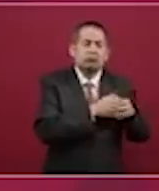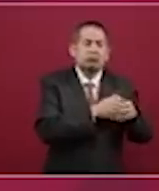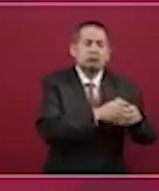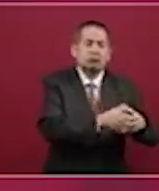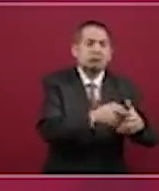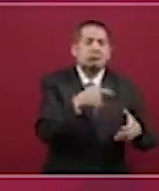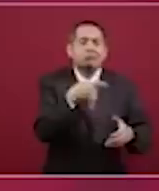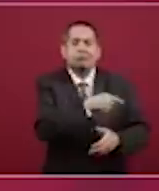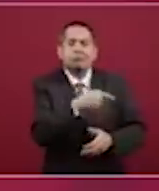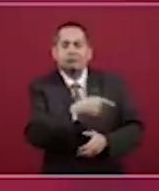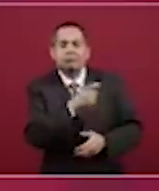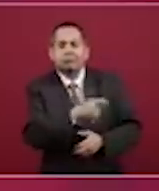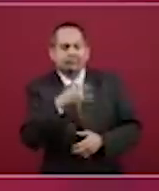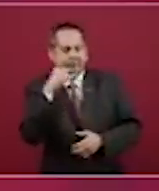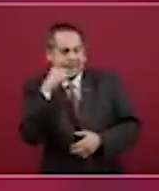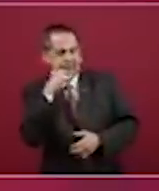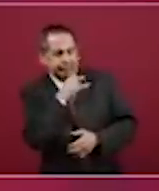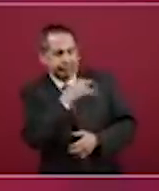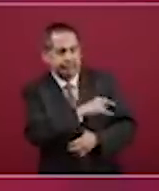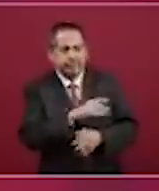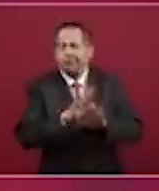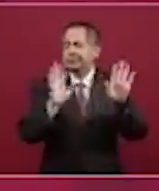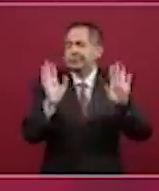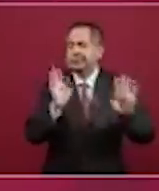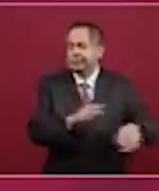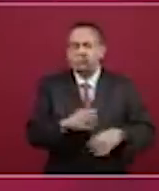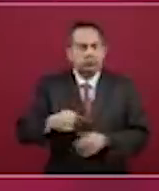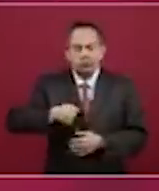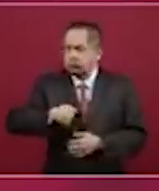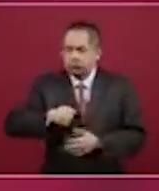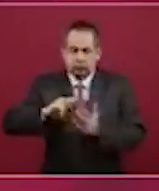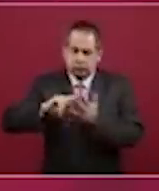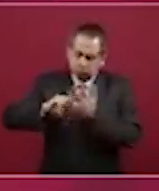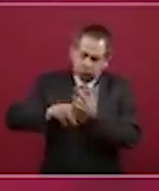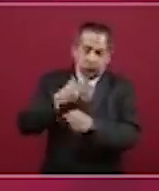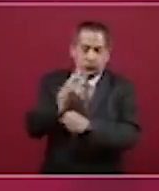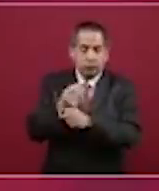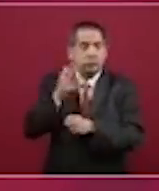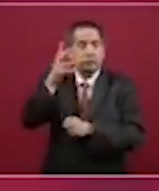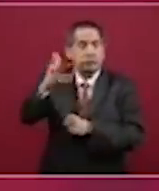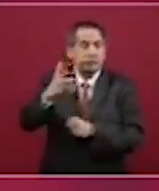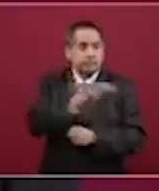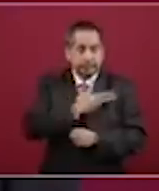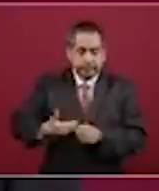Bueno, yo no me voy a reelegir, yo